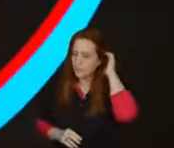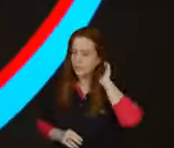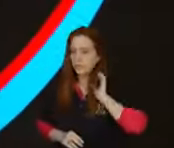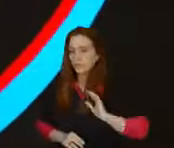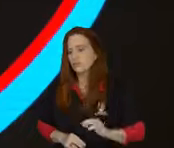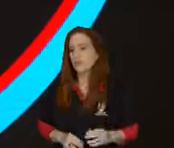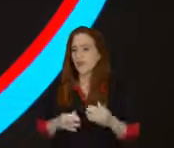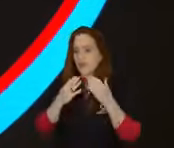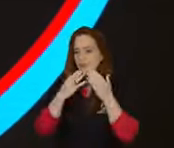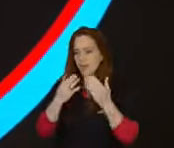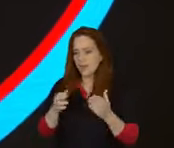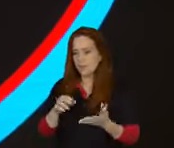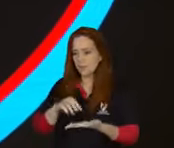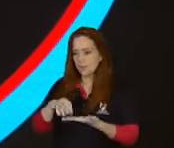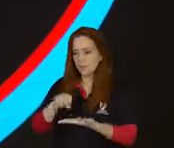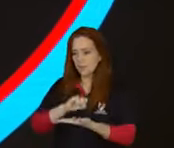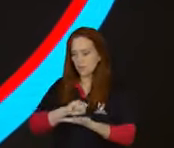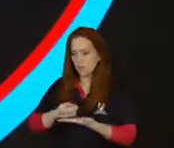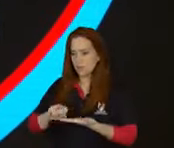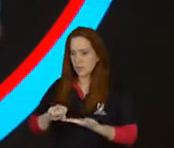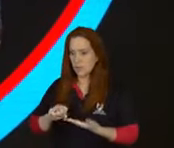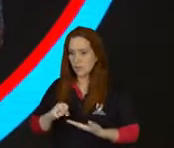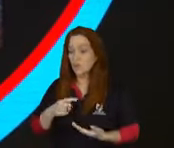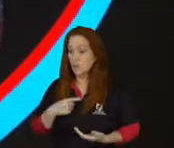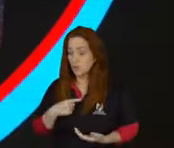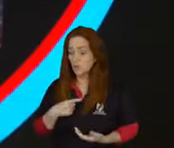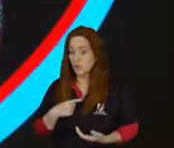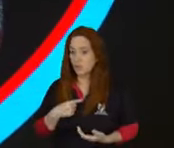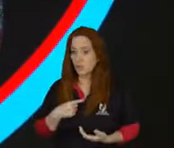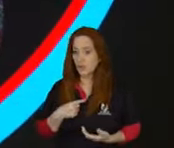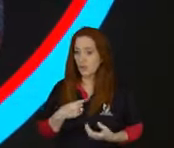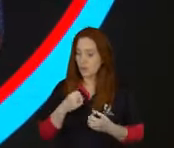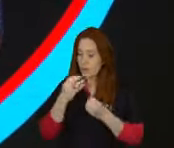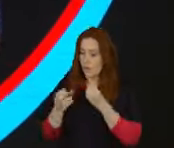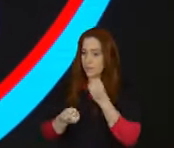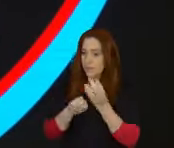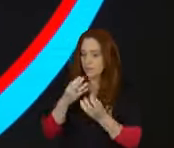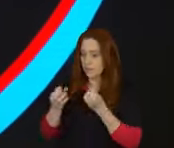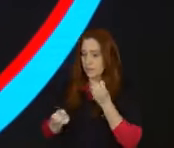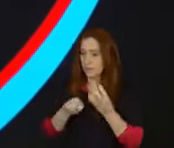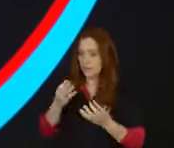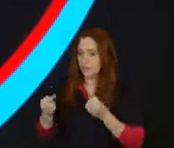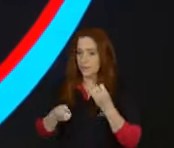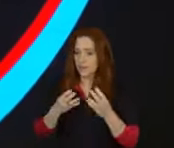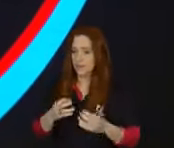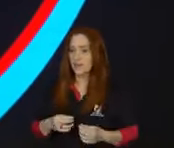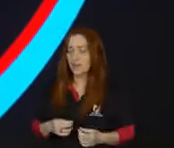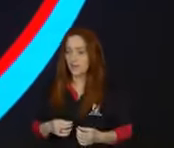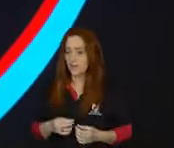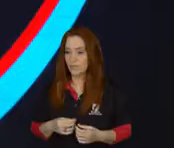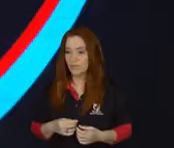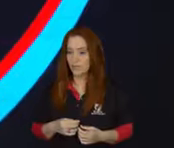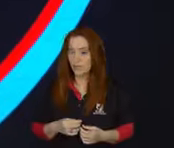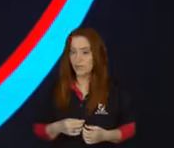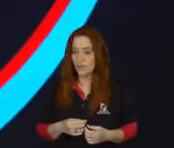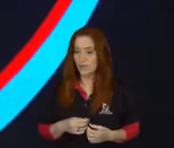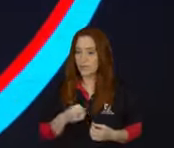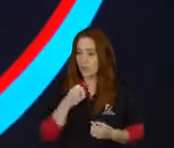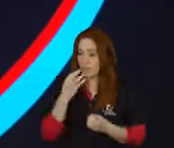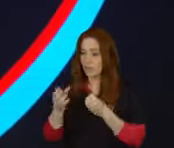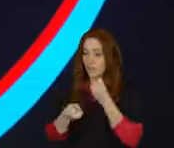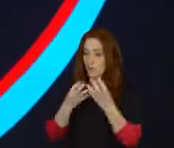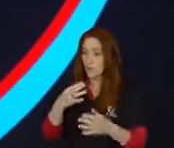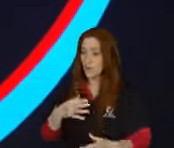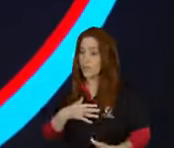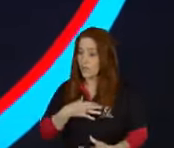Gracias, Espíritu Santo. Voy a cantar una canción que al apóstol le gusta mucho y también es de mi favorita. Se titula La